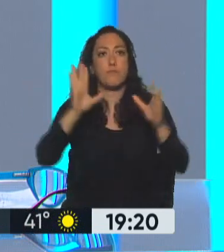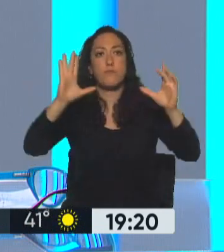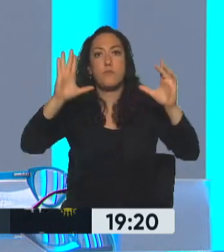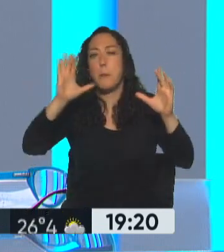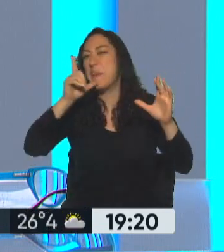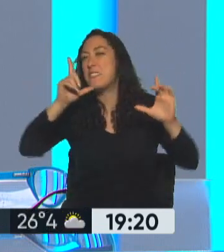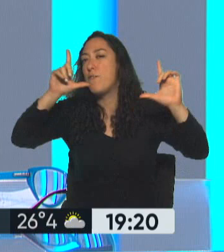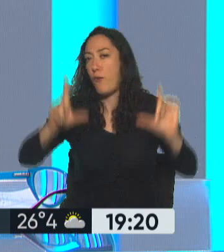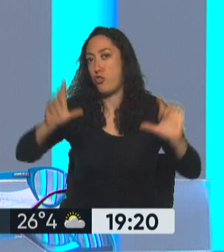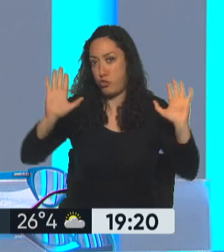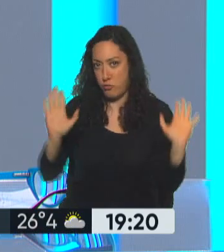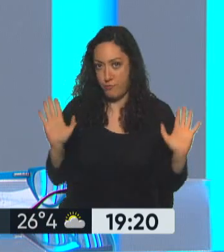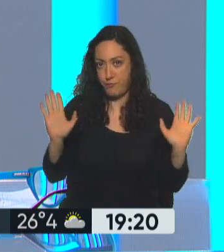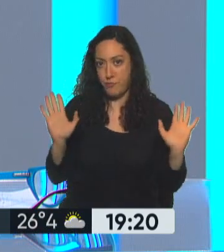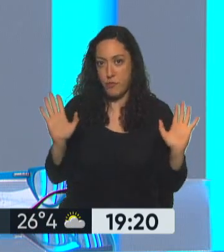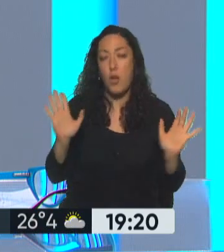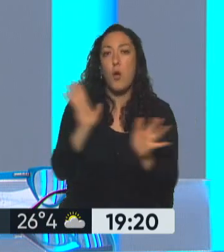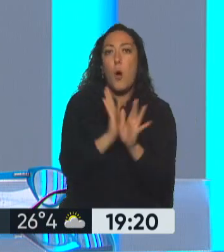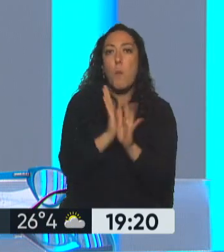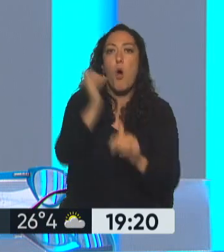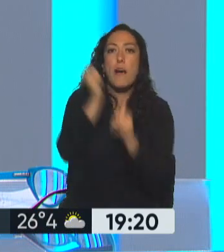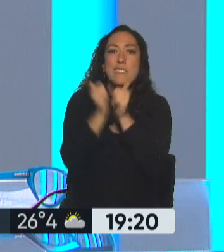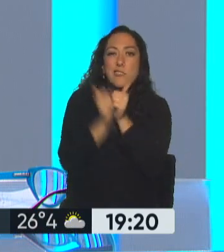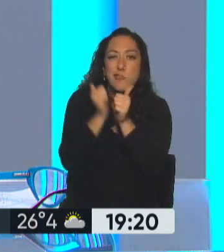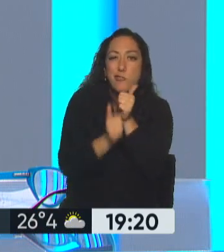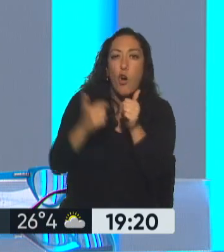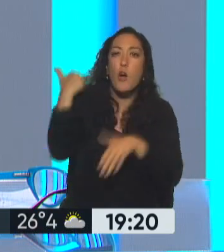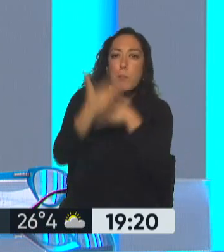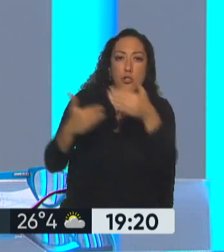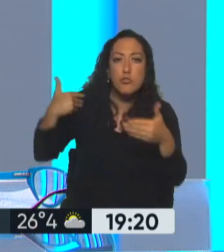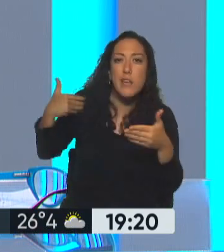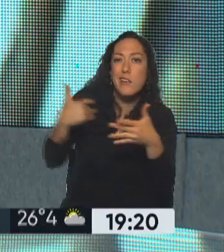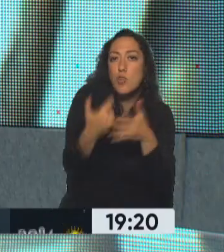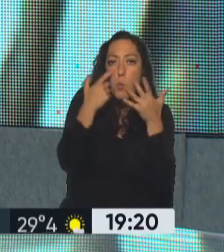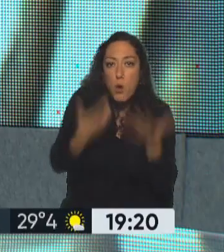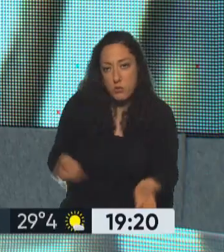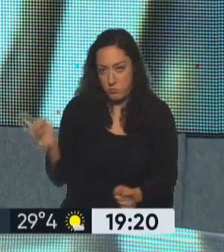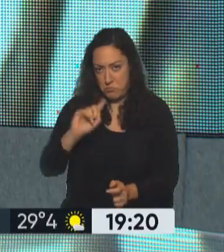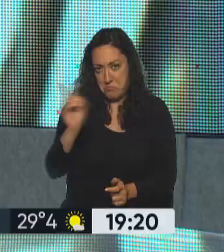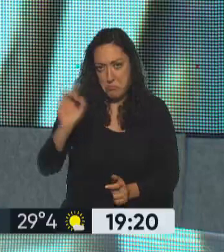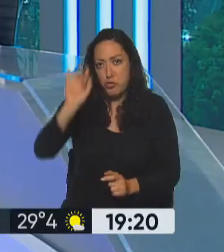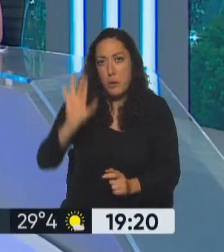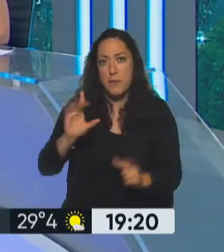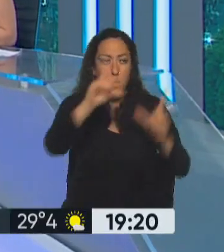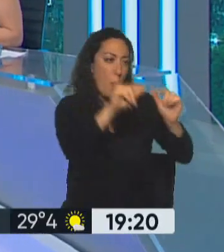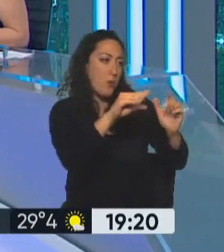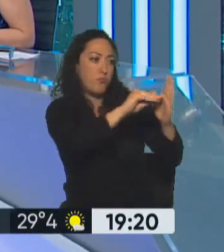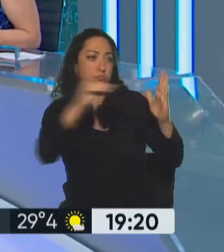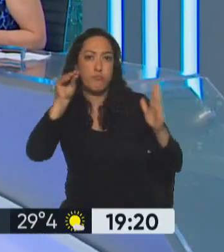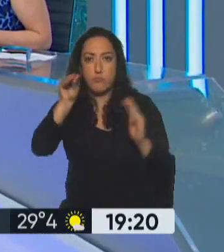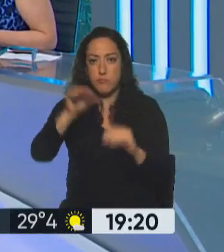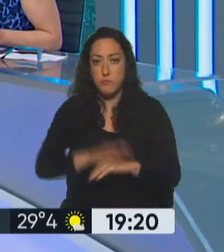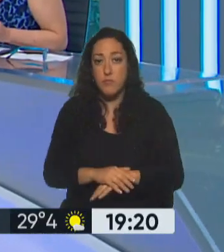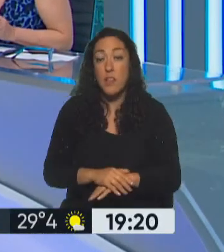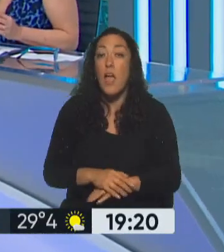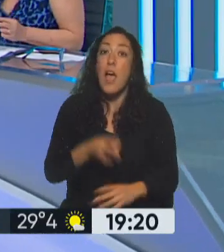decir no hay una historicidad que marca un proceso de hecho hubo grandes fracasos de las encuestadoras